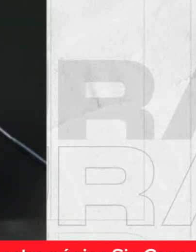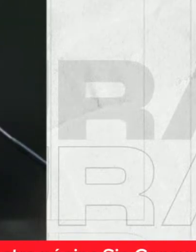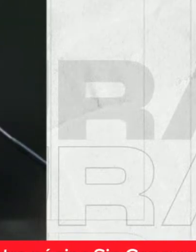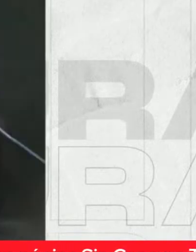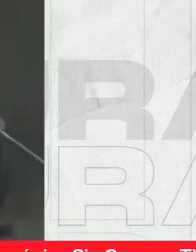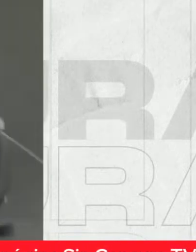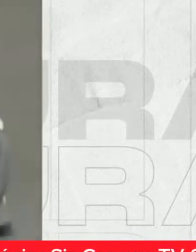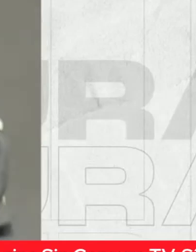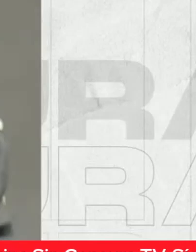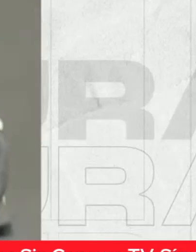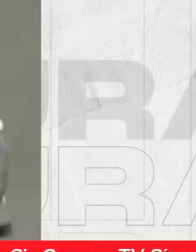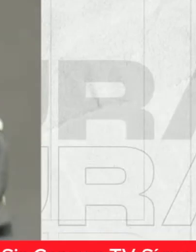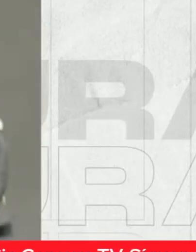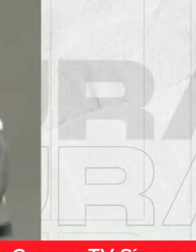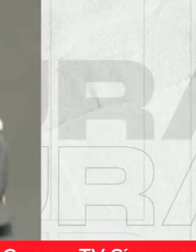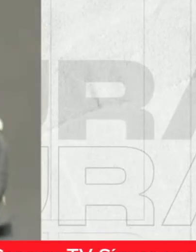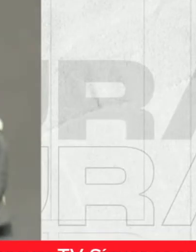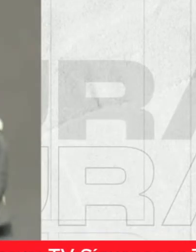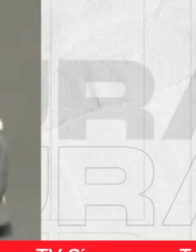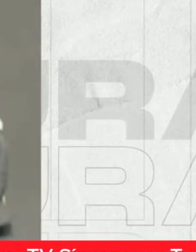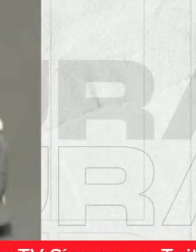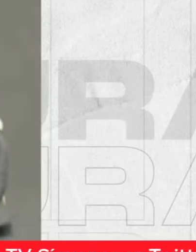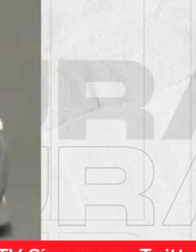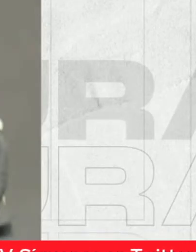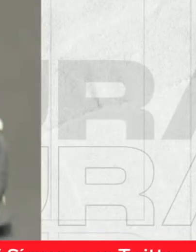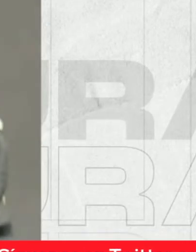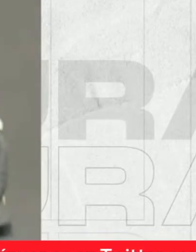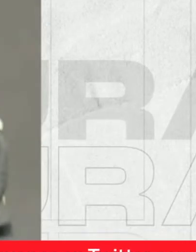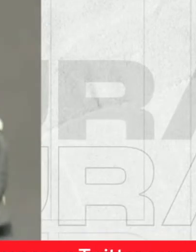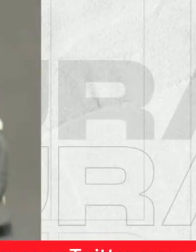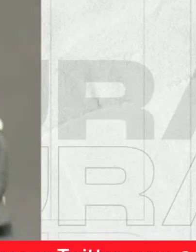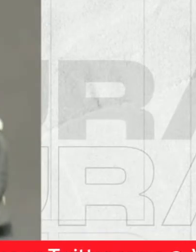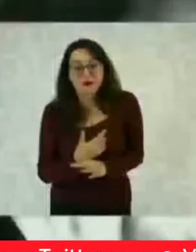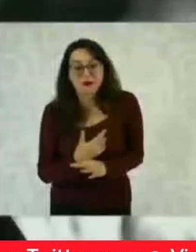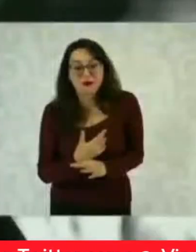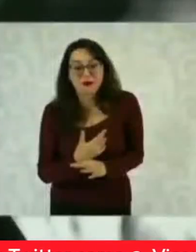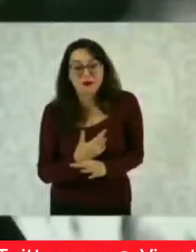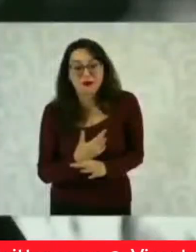reiterados de Dalila Escobar en la mañanera, don David.